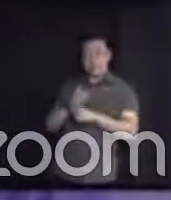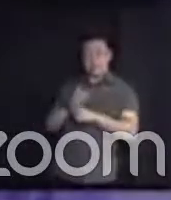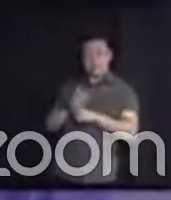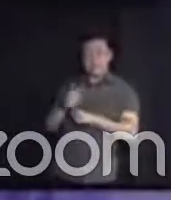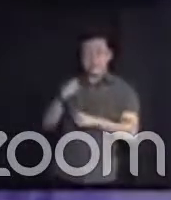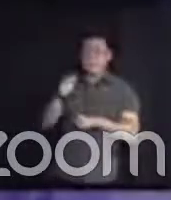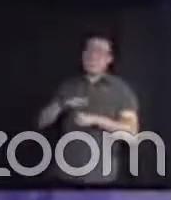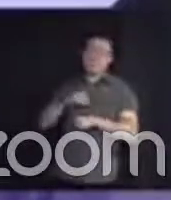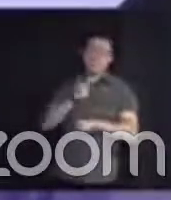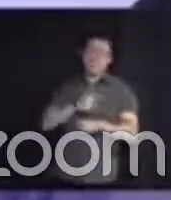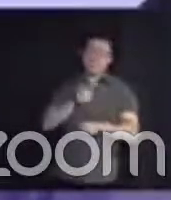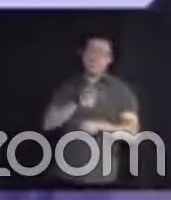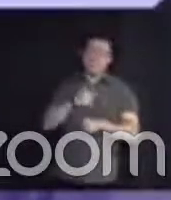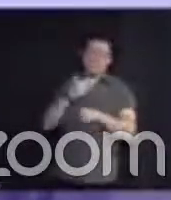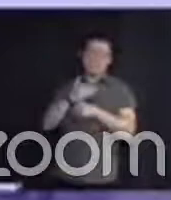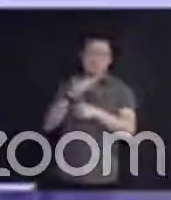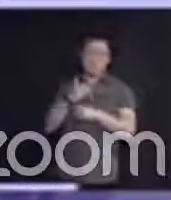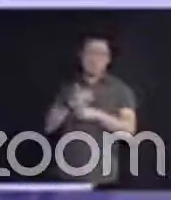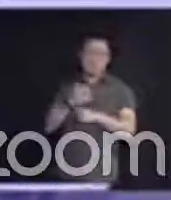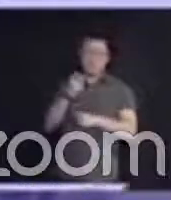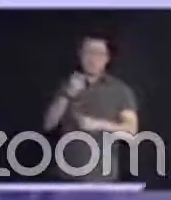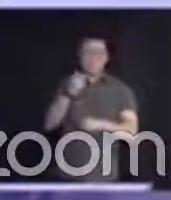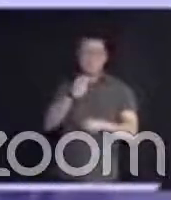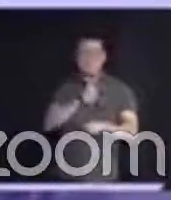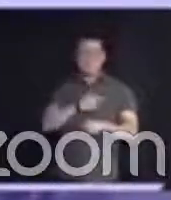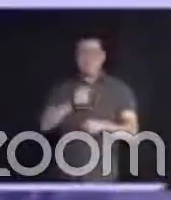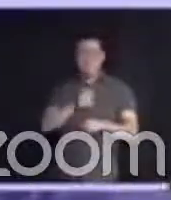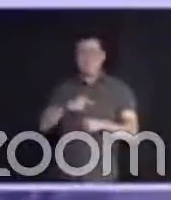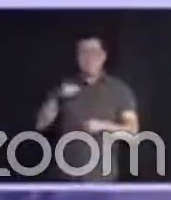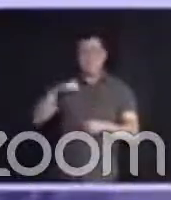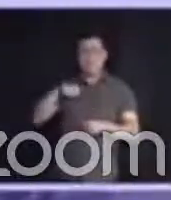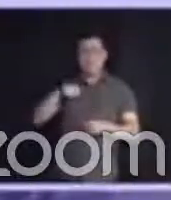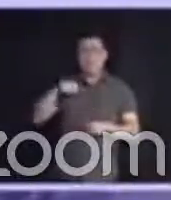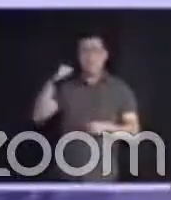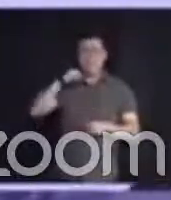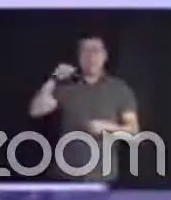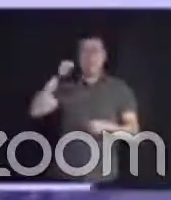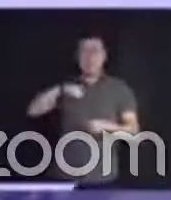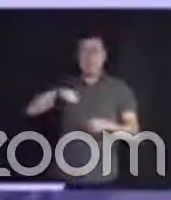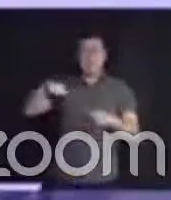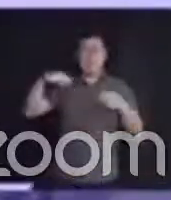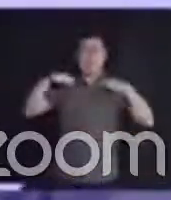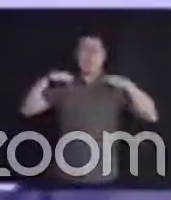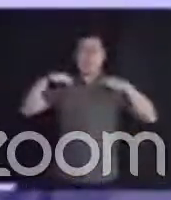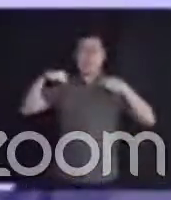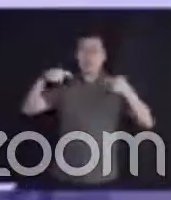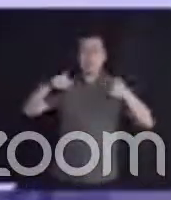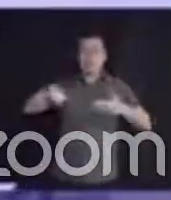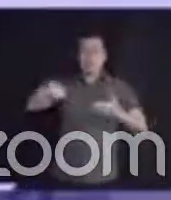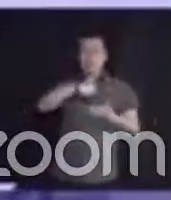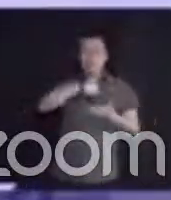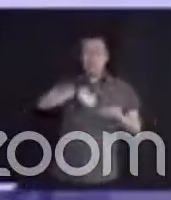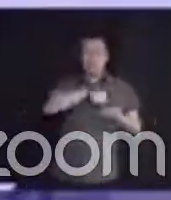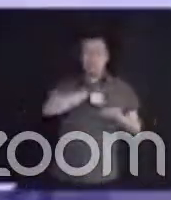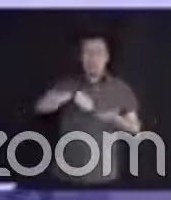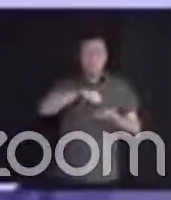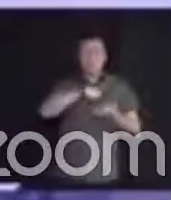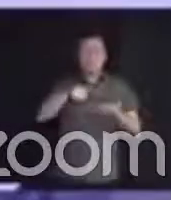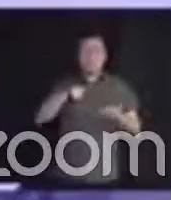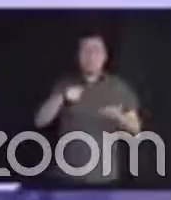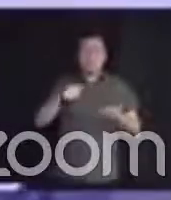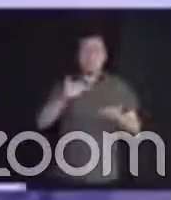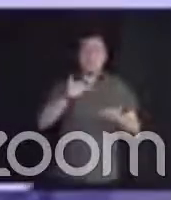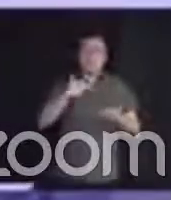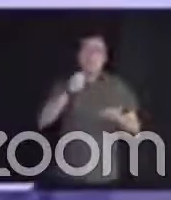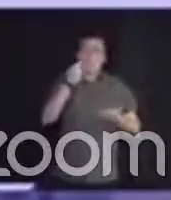Y me gusta, porque yo siempre planchaba las camisas sin una gota de maquillaje, sin